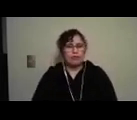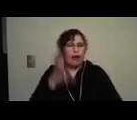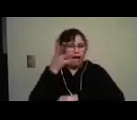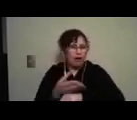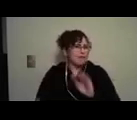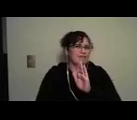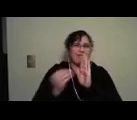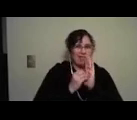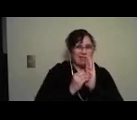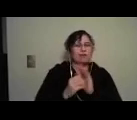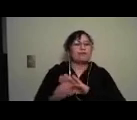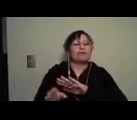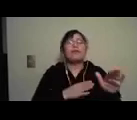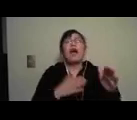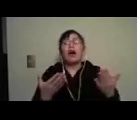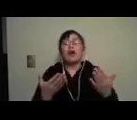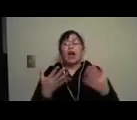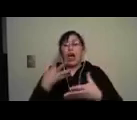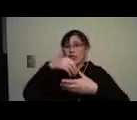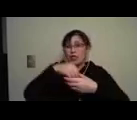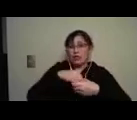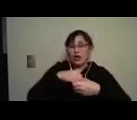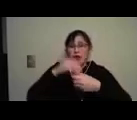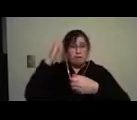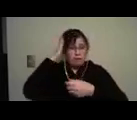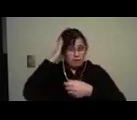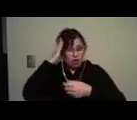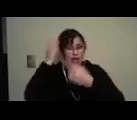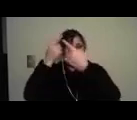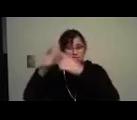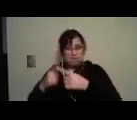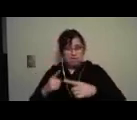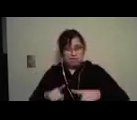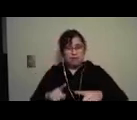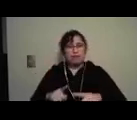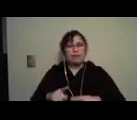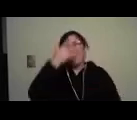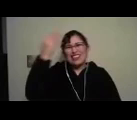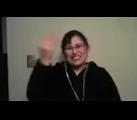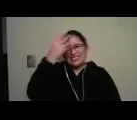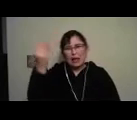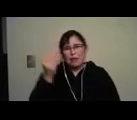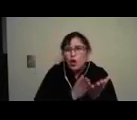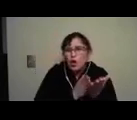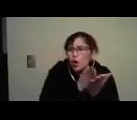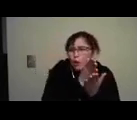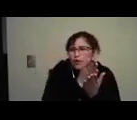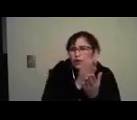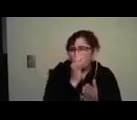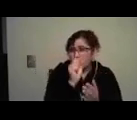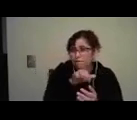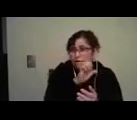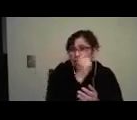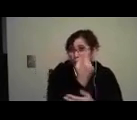en general, dentro de los diferentes tipos de memoria, se habla que el Alzheimer, en la etapa inicial, primero comienza a